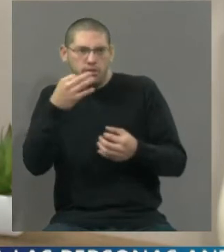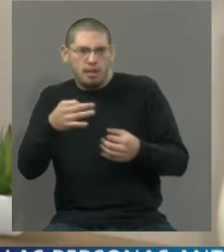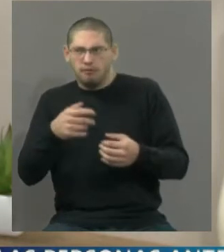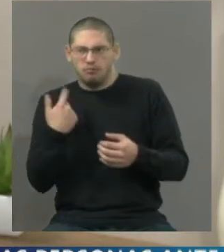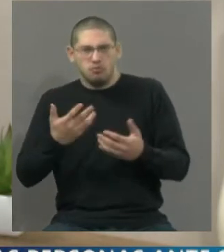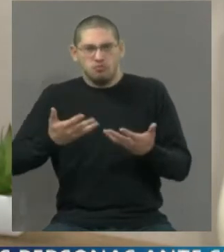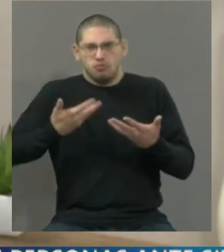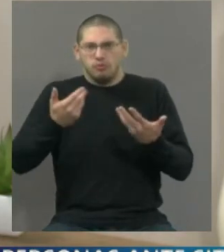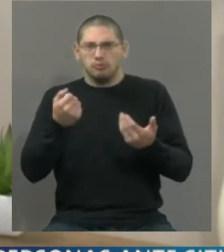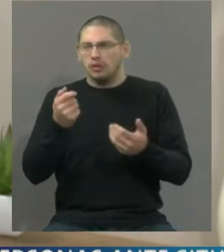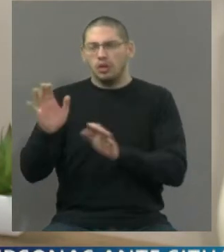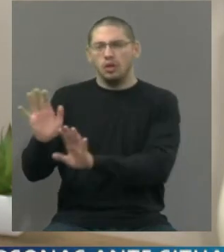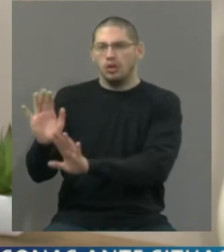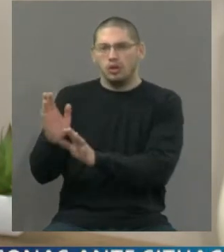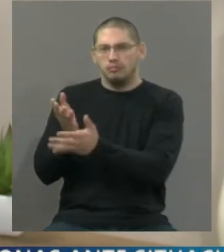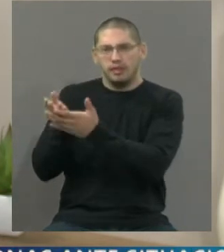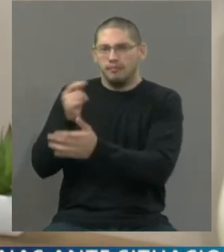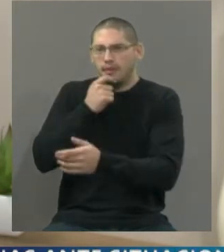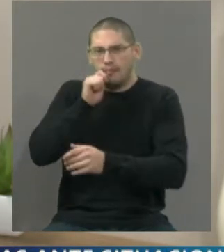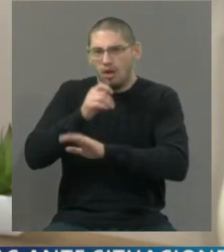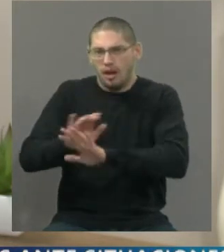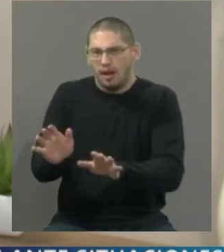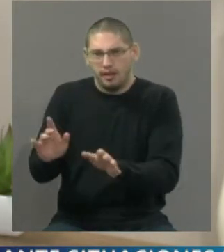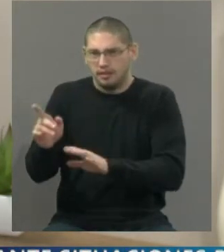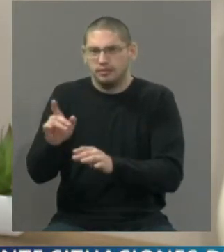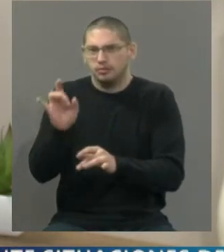necesitaba demostrar austeridad, ¿no? Absoluta.